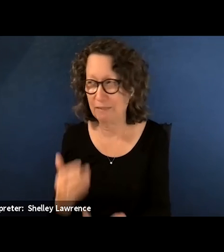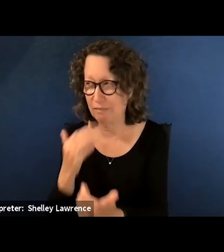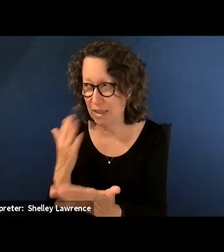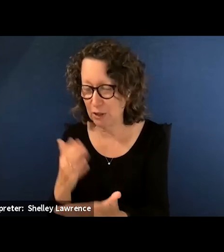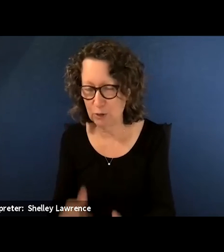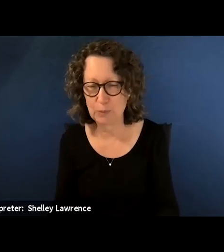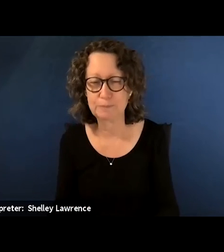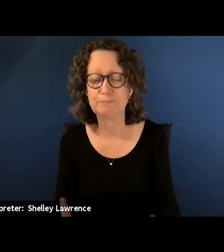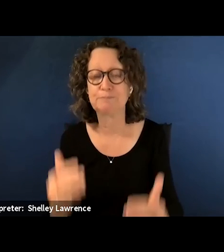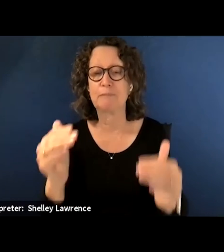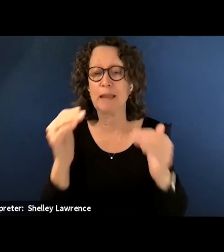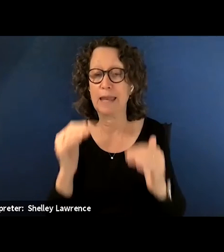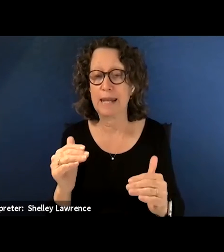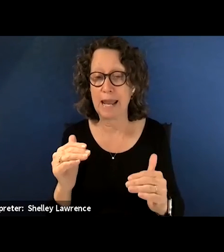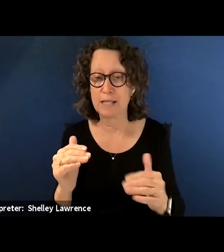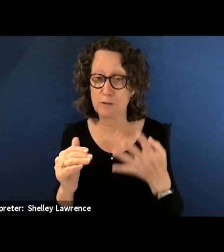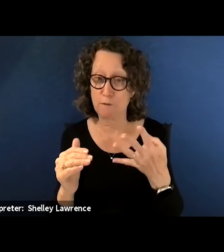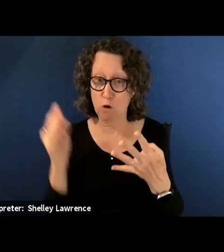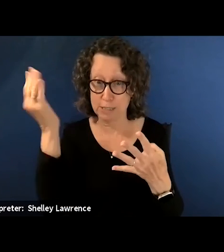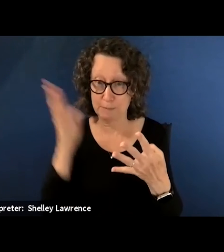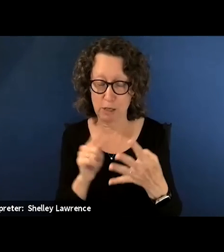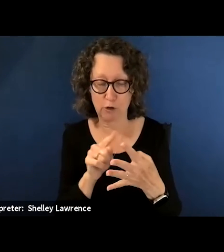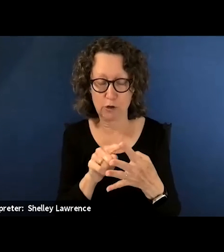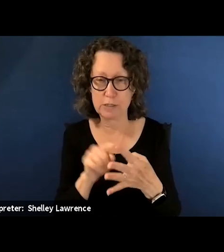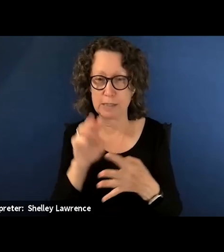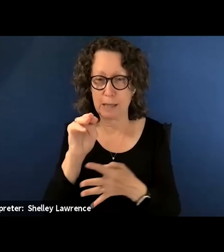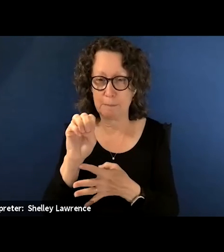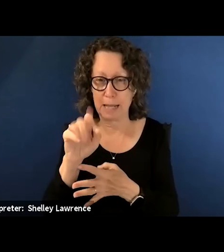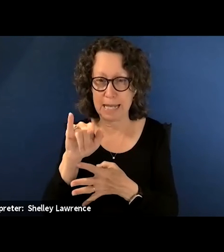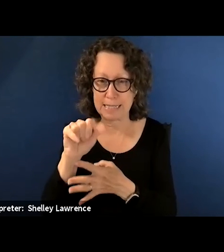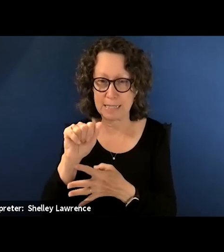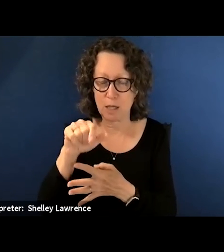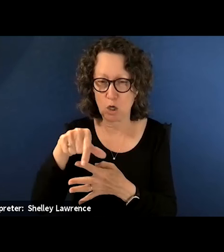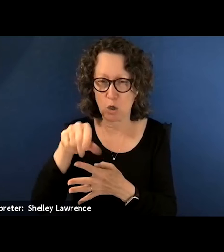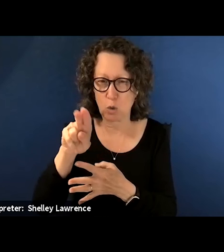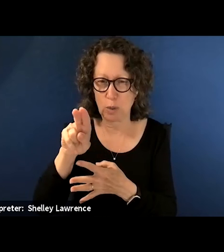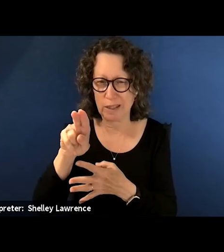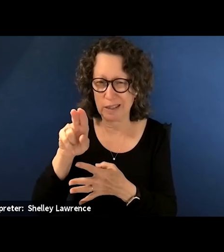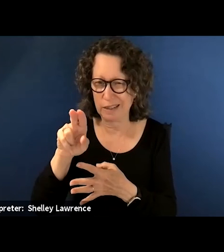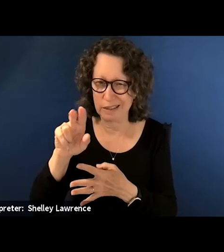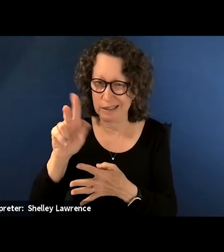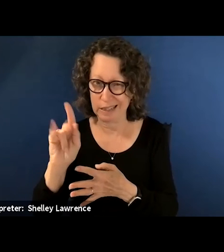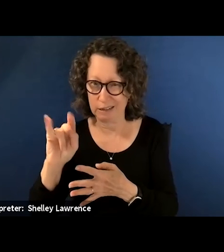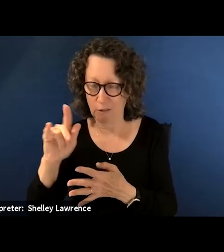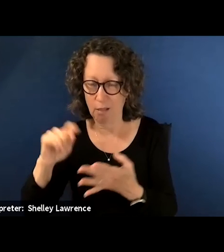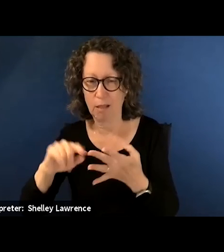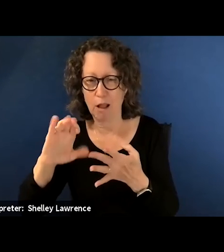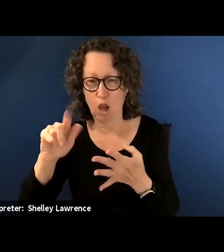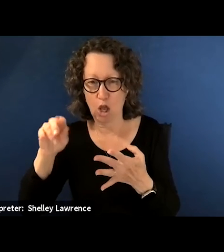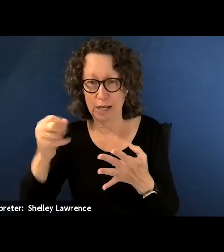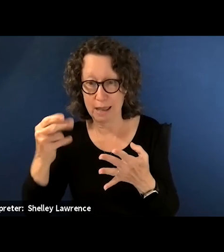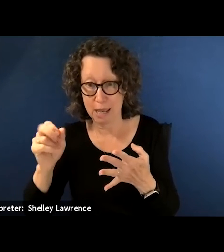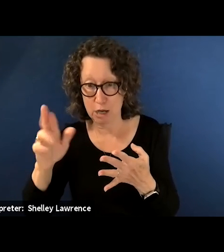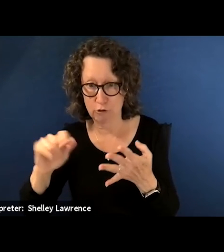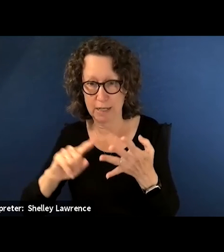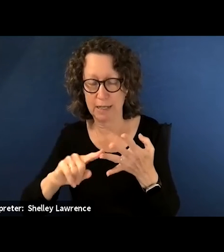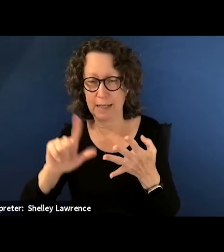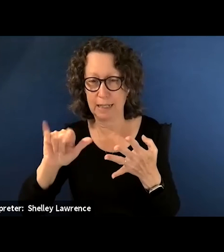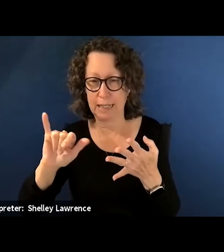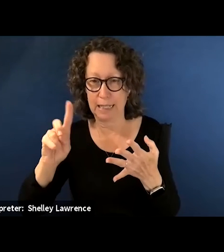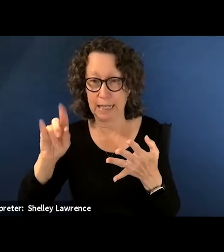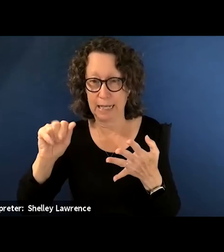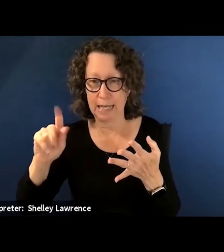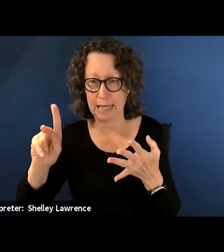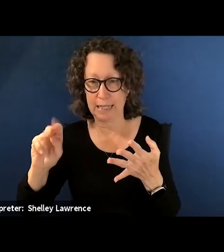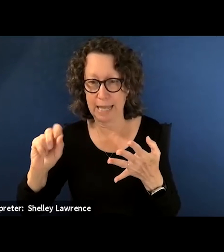el condado. Gracias. La siguiente cuatro personas es Melissa Quikindle, Claudia Henry,